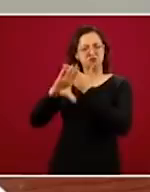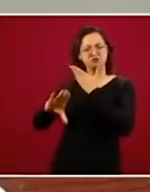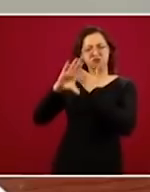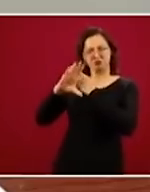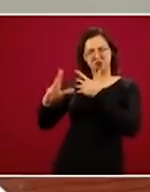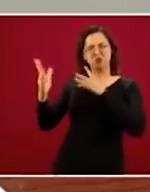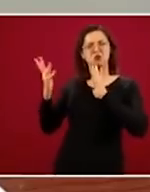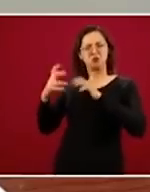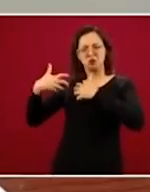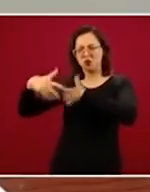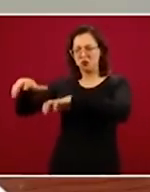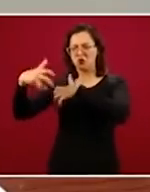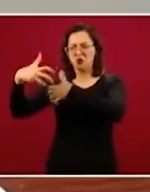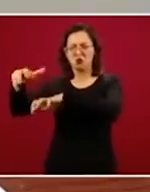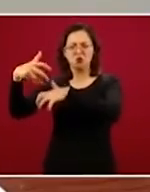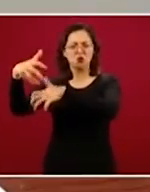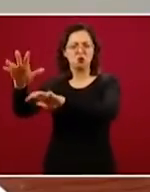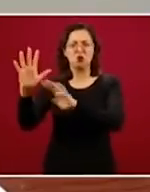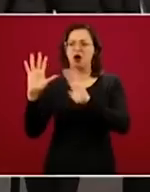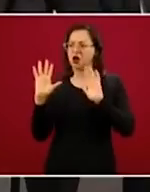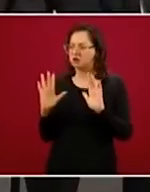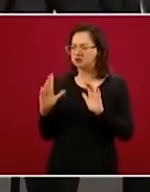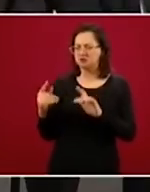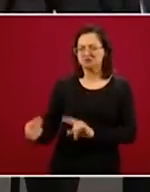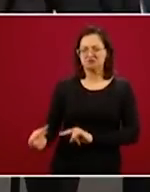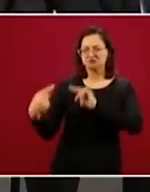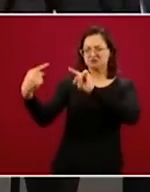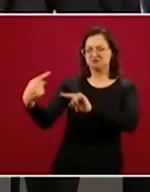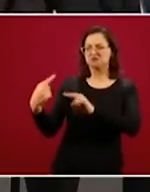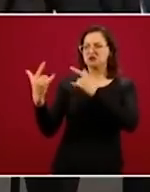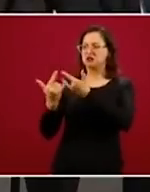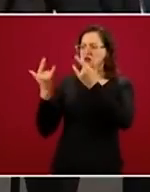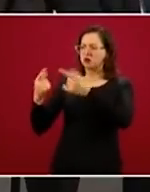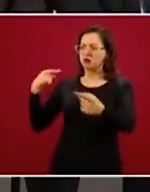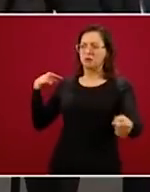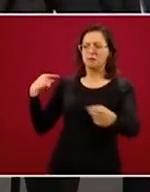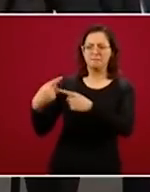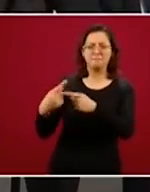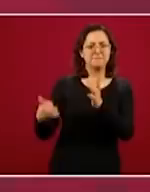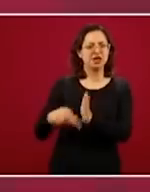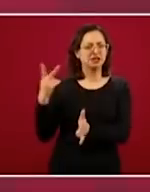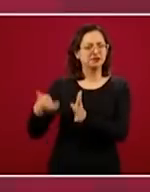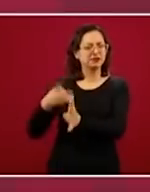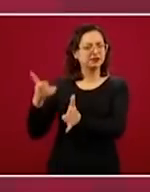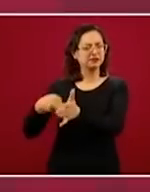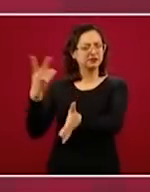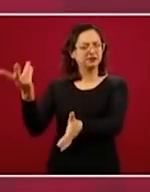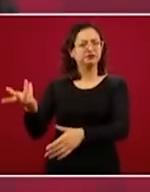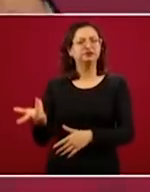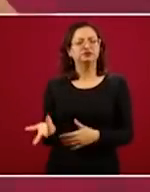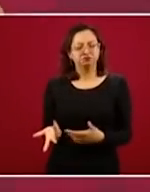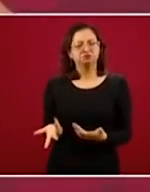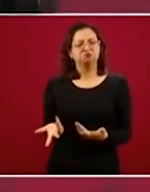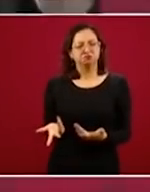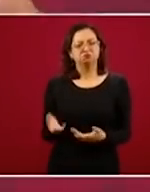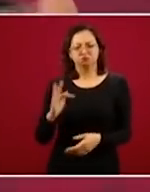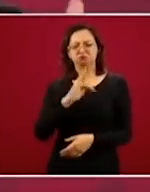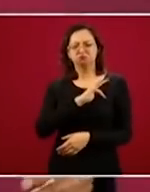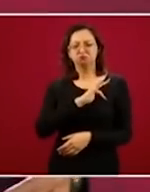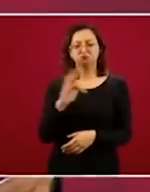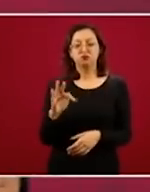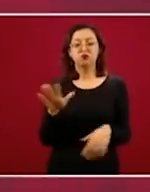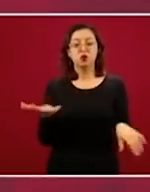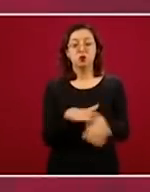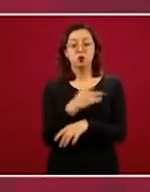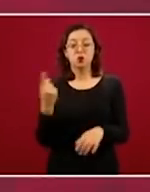como actuado la reacción en la historia de méxico cada vez y se lleva a cabo un proceso